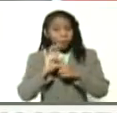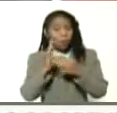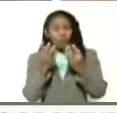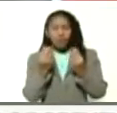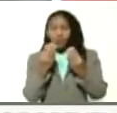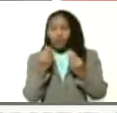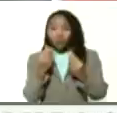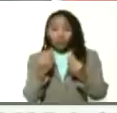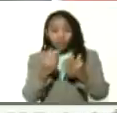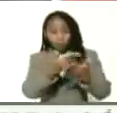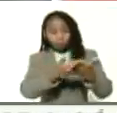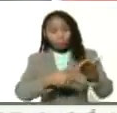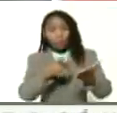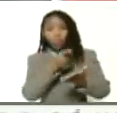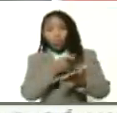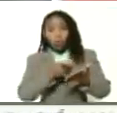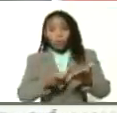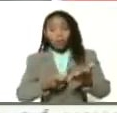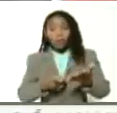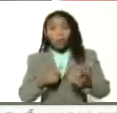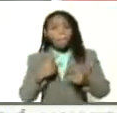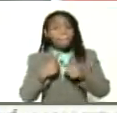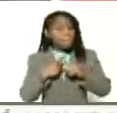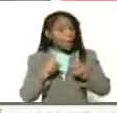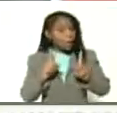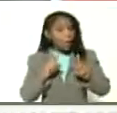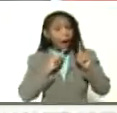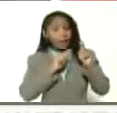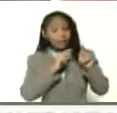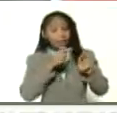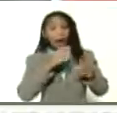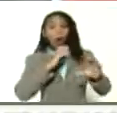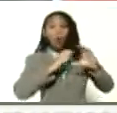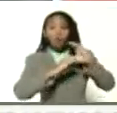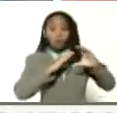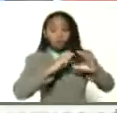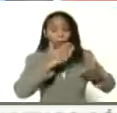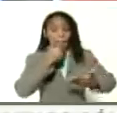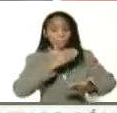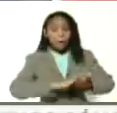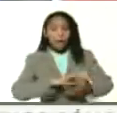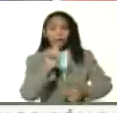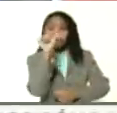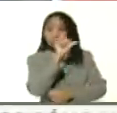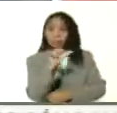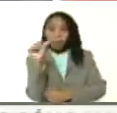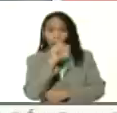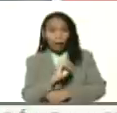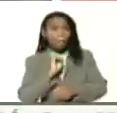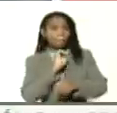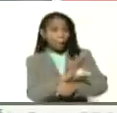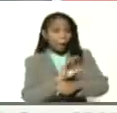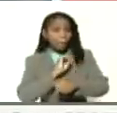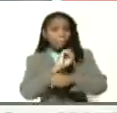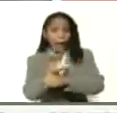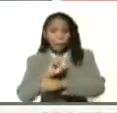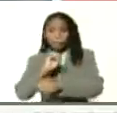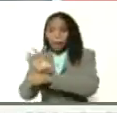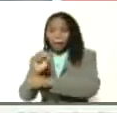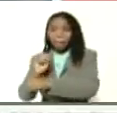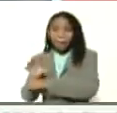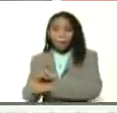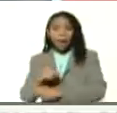tanta documentación, pero son comunicaciones prácticamente semanales justamente para confirmar